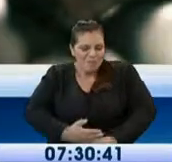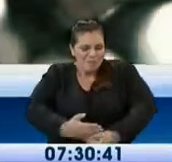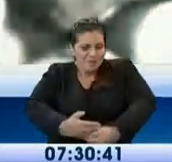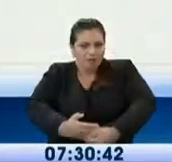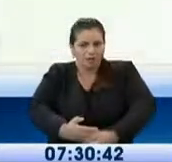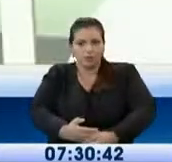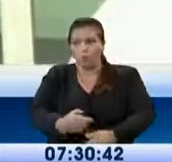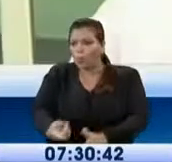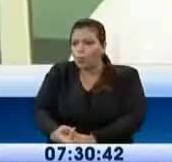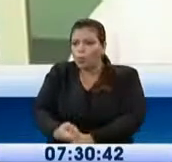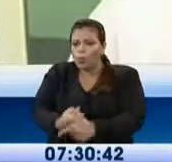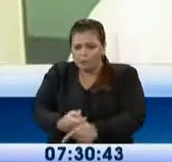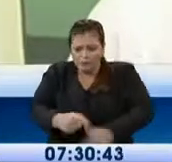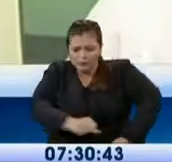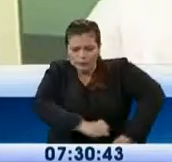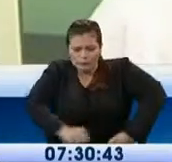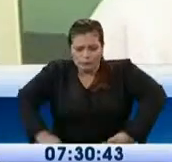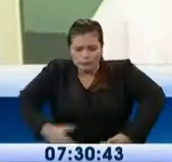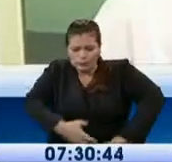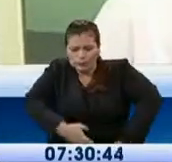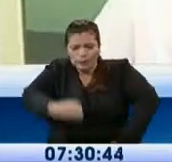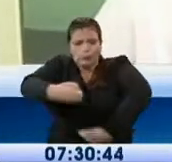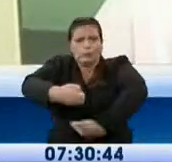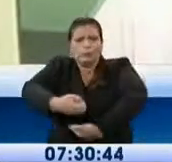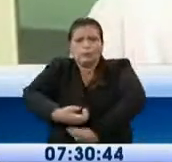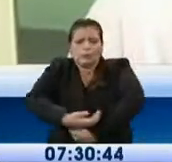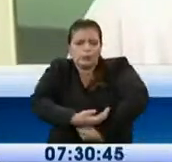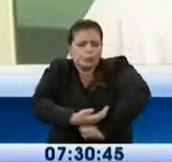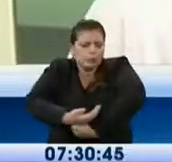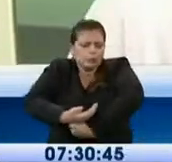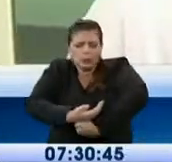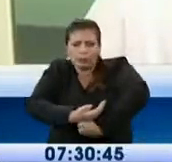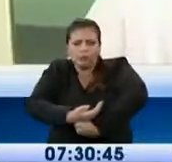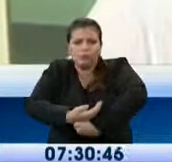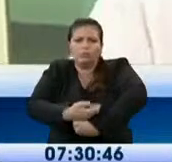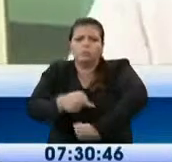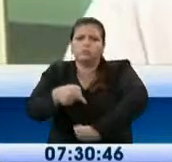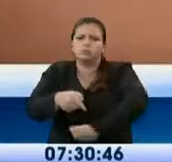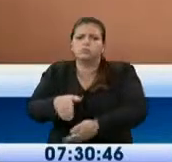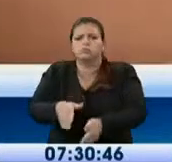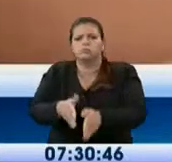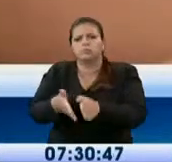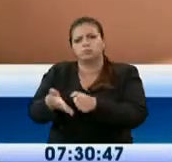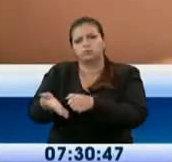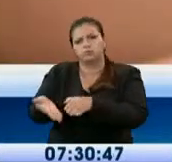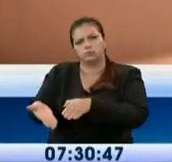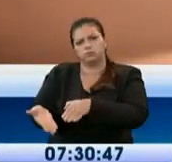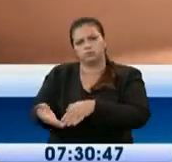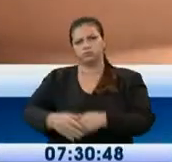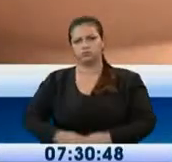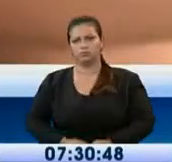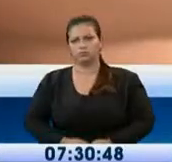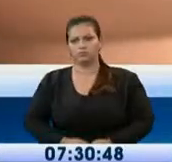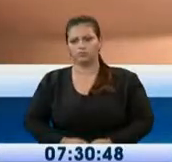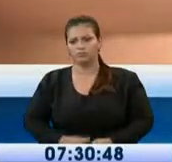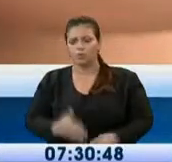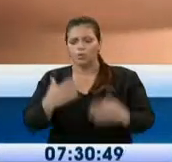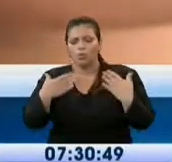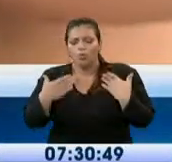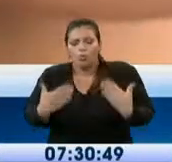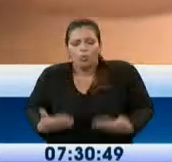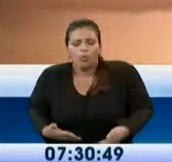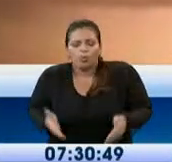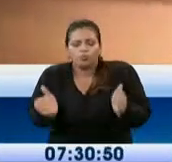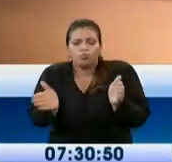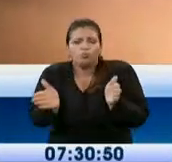miércoles. Atendimos fue al recién nacido, fue un prematuro, que no tiene desarrollado todo lo que son su parte de